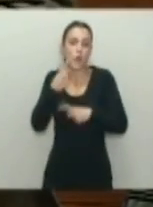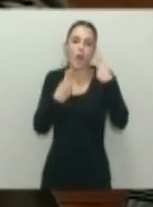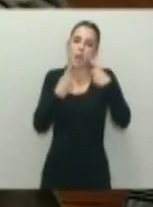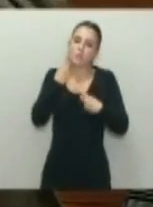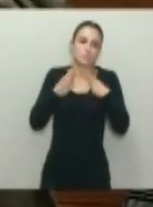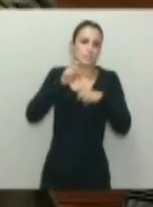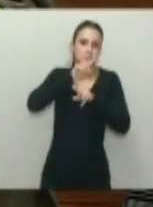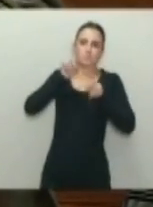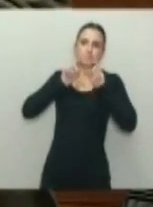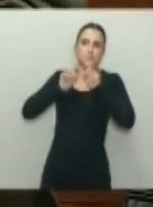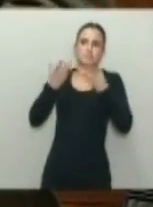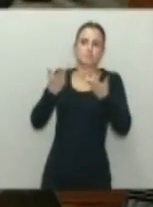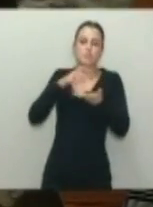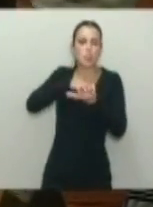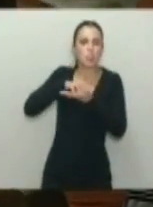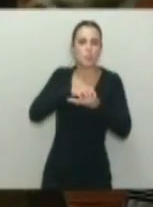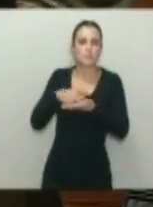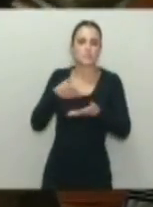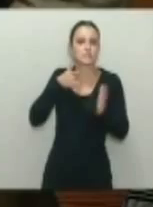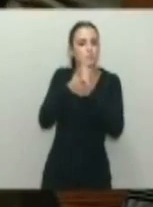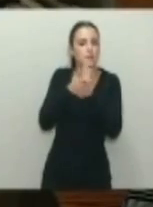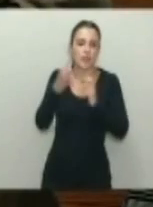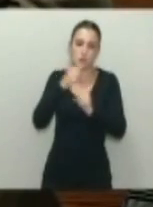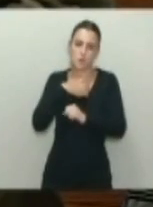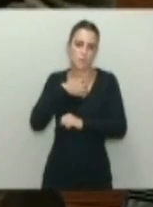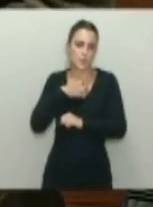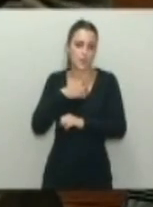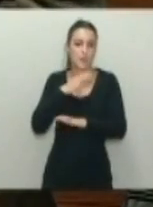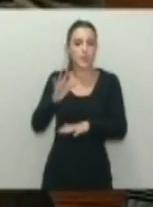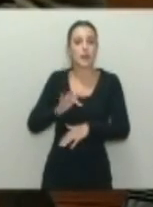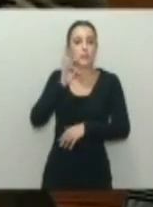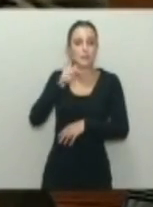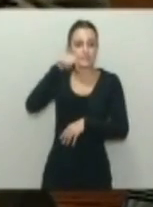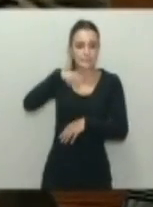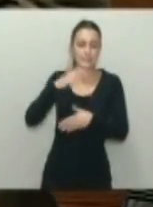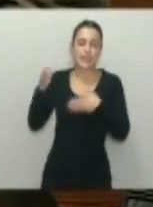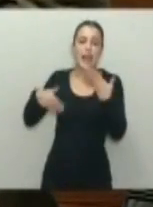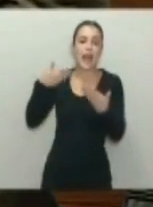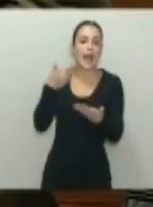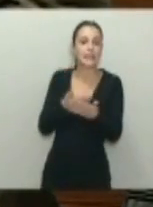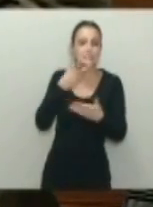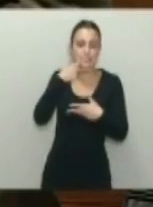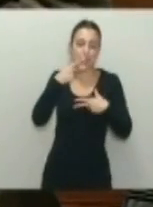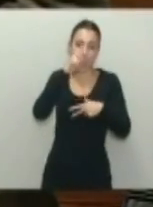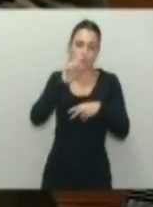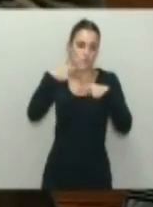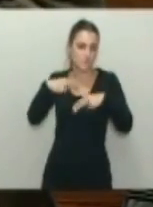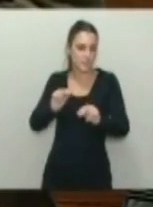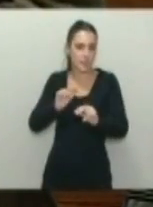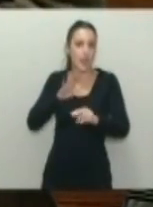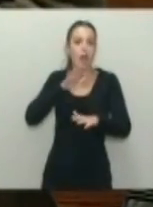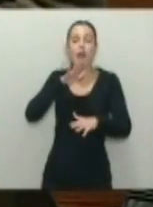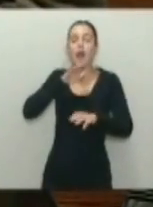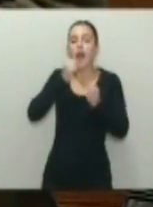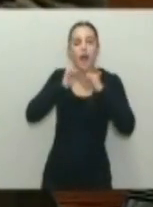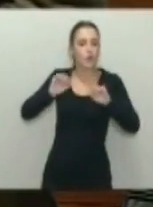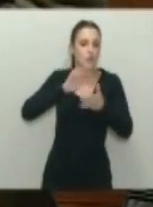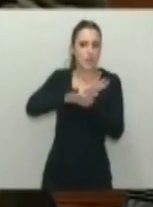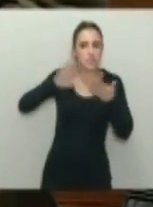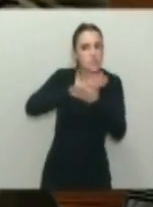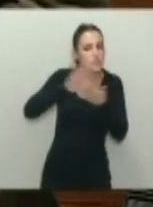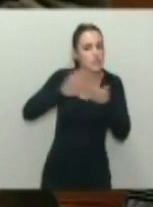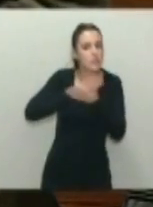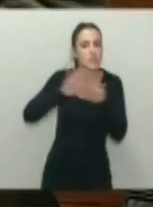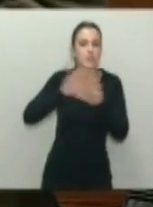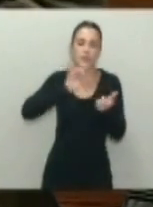explicación y que, desgraciadamente, de aquí a final de año, por mucho que corramos ahora, como los malos estudiantes, no los vamos a poder corregir. No se van a